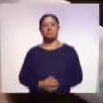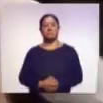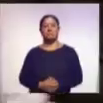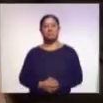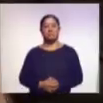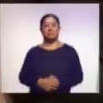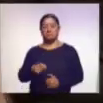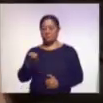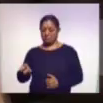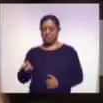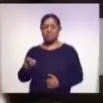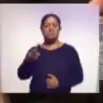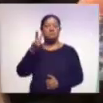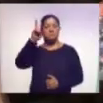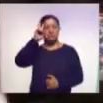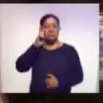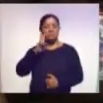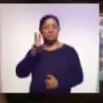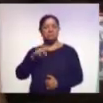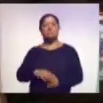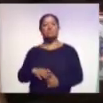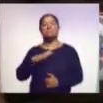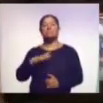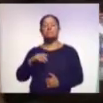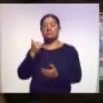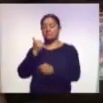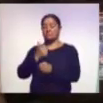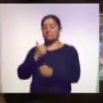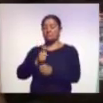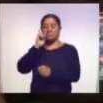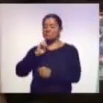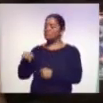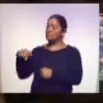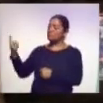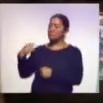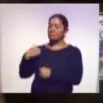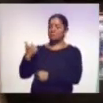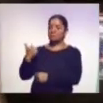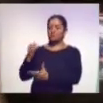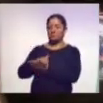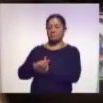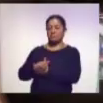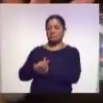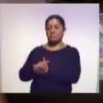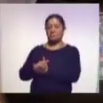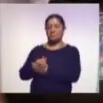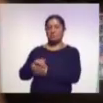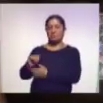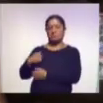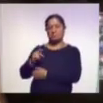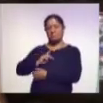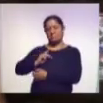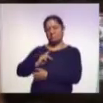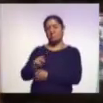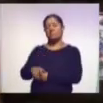Una virgen que llevaba a su abuelita de mi esposa y la llevaba con una familia